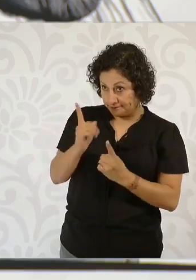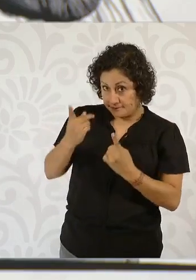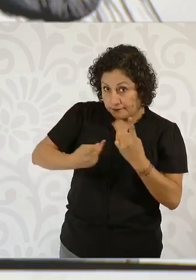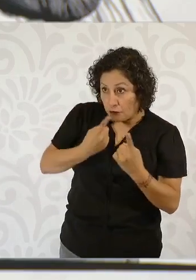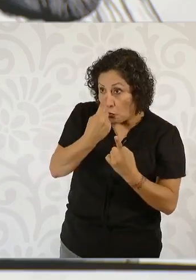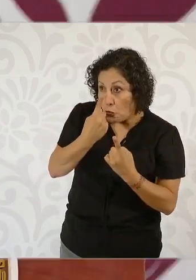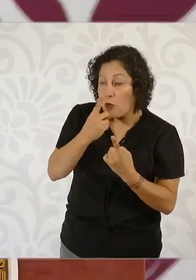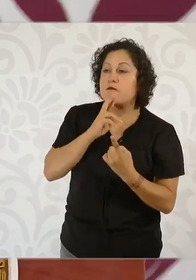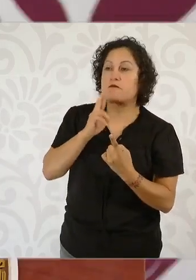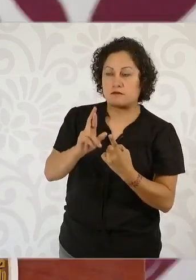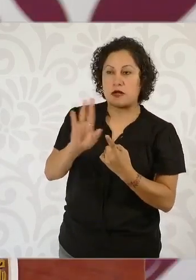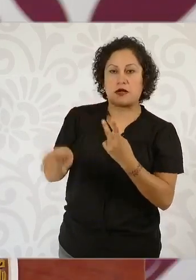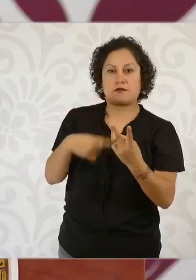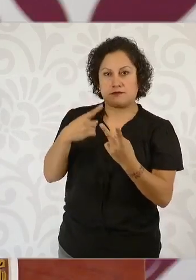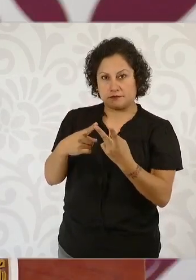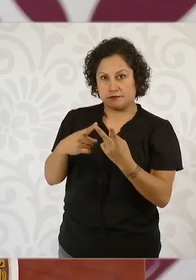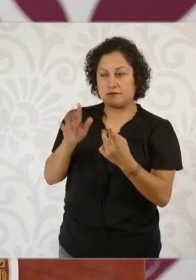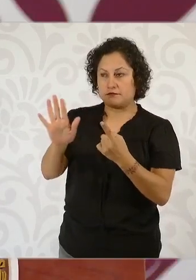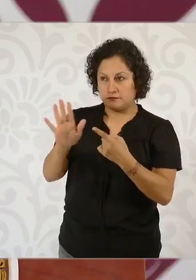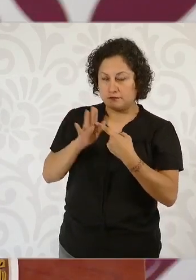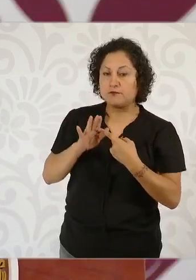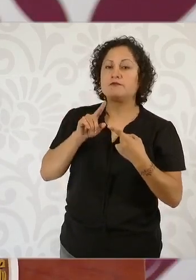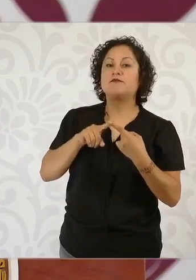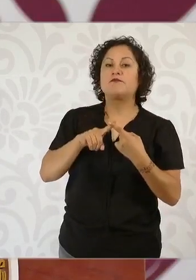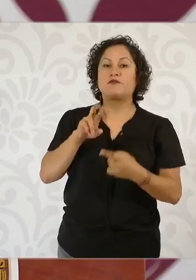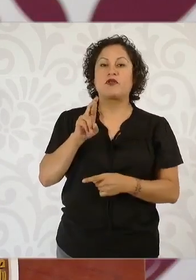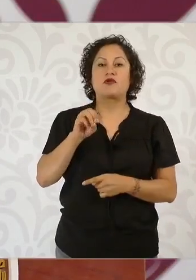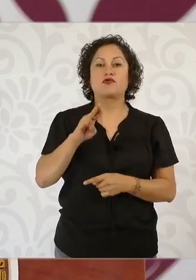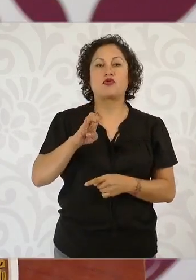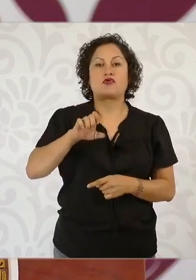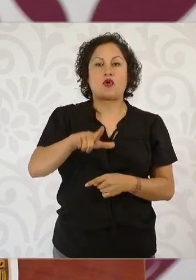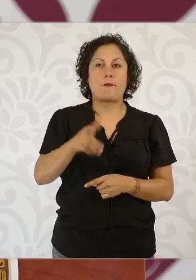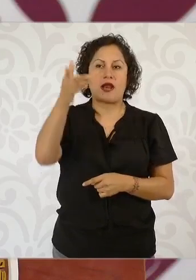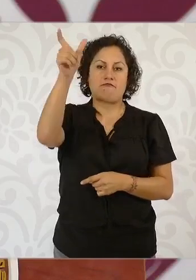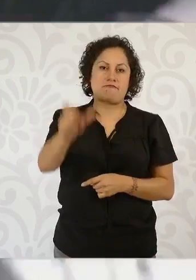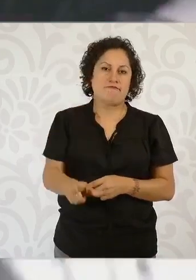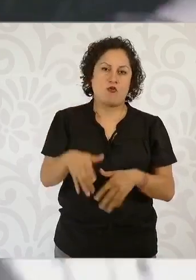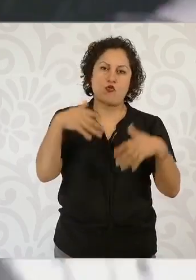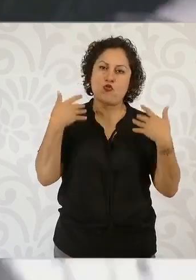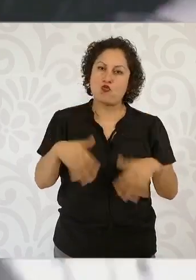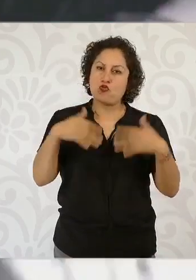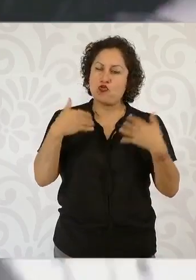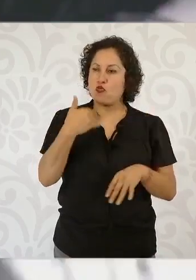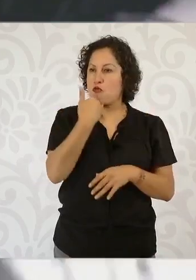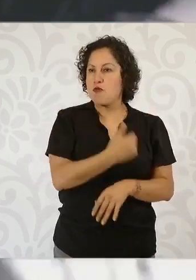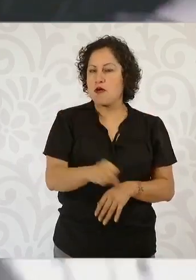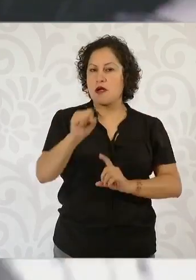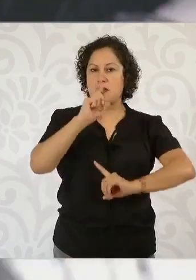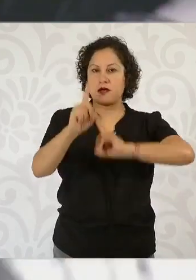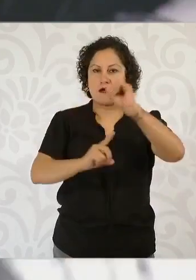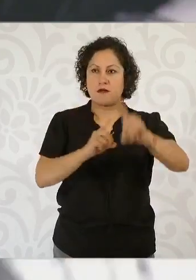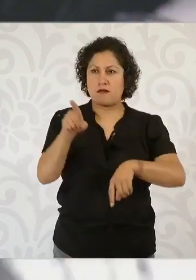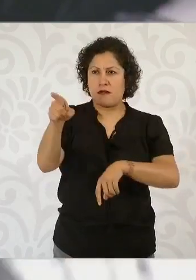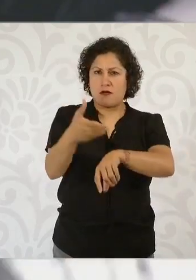no. Rommel es aparte de un gran deportista, es un compañero de primera